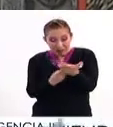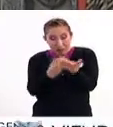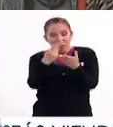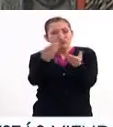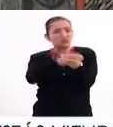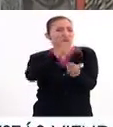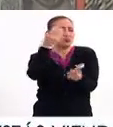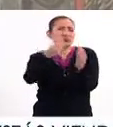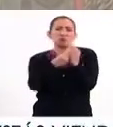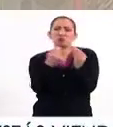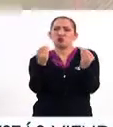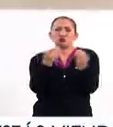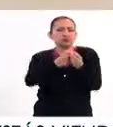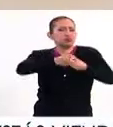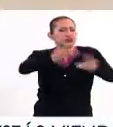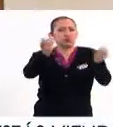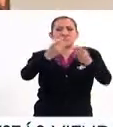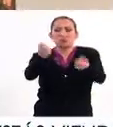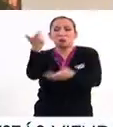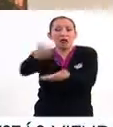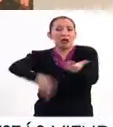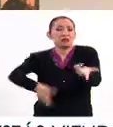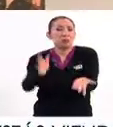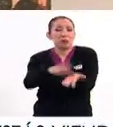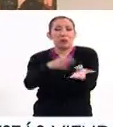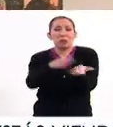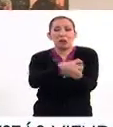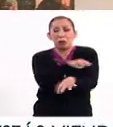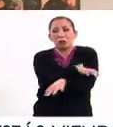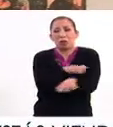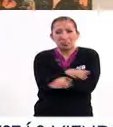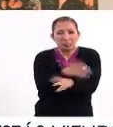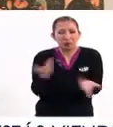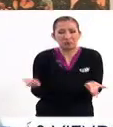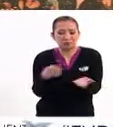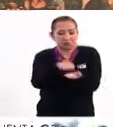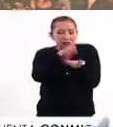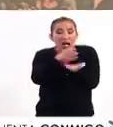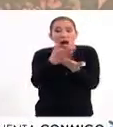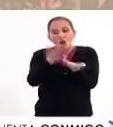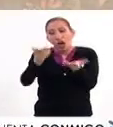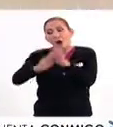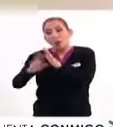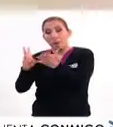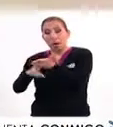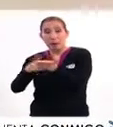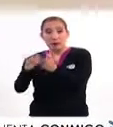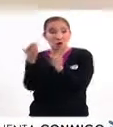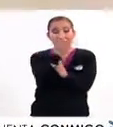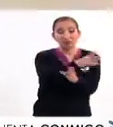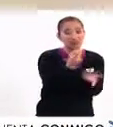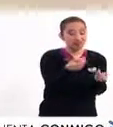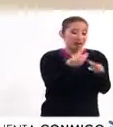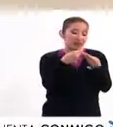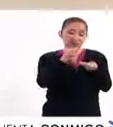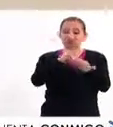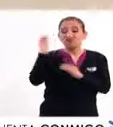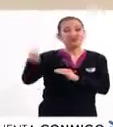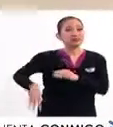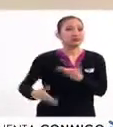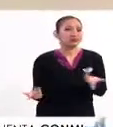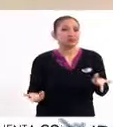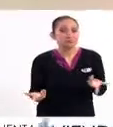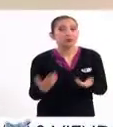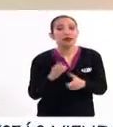por miles y miles y se costaban muy baratos, en papel muy corriente. Ahora se ha revalorado, pero en su momento sí no era muy